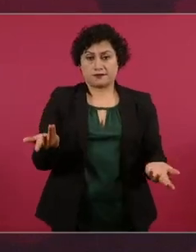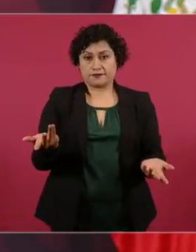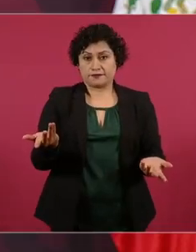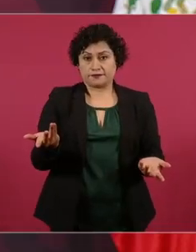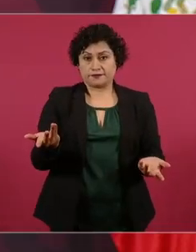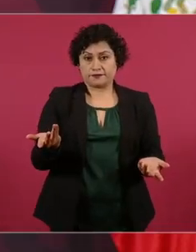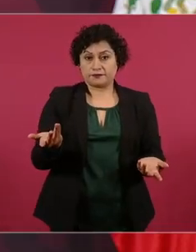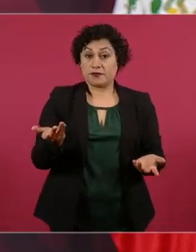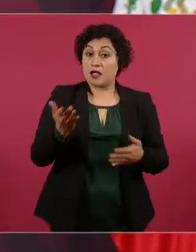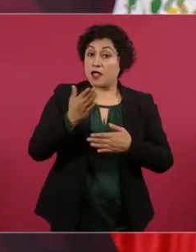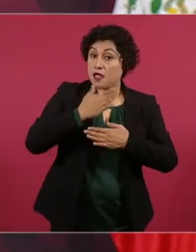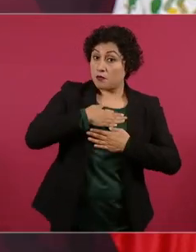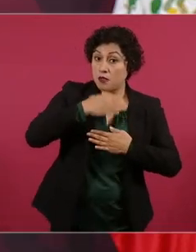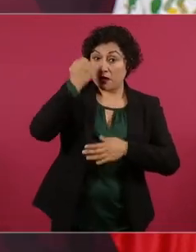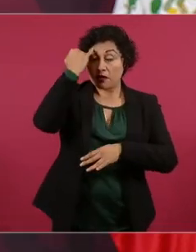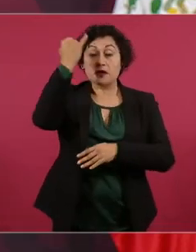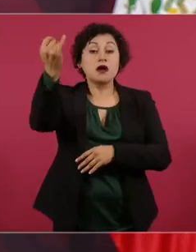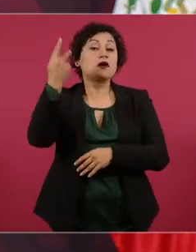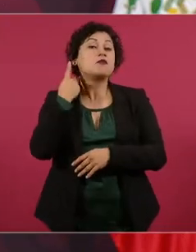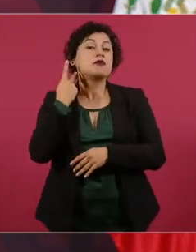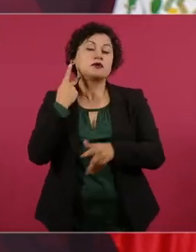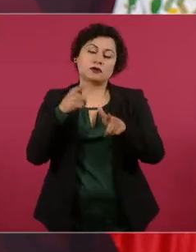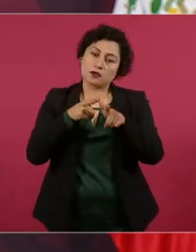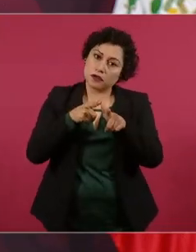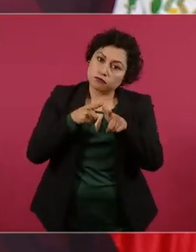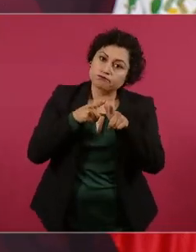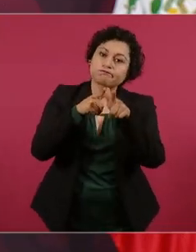continuar. Ya sabemos que a las